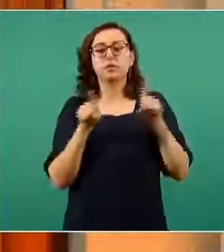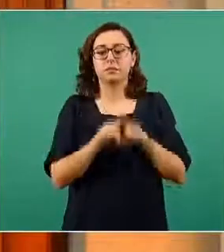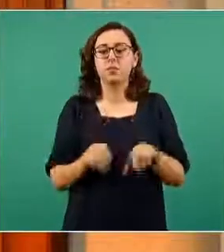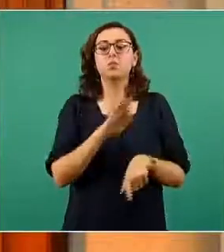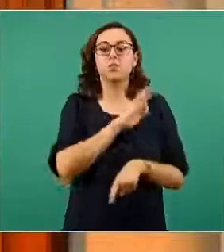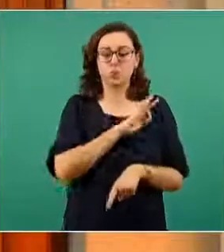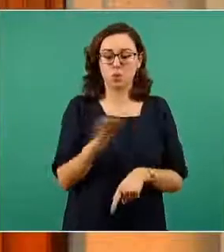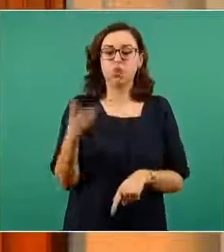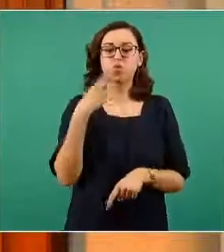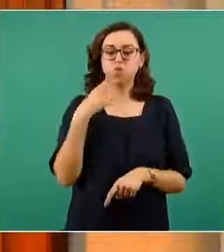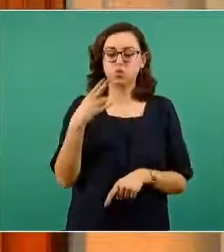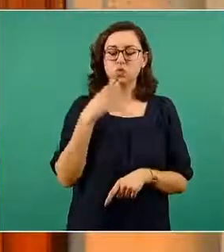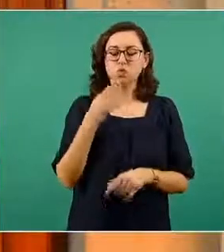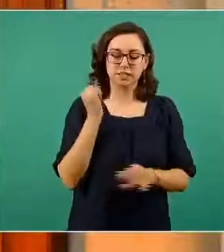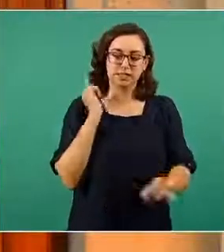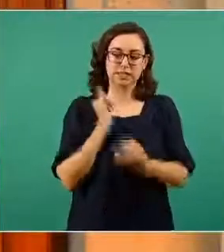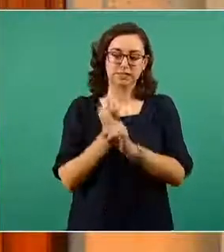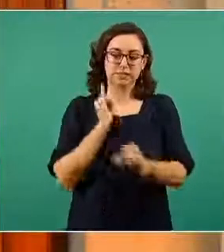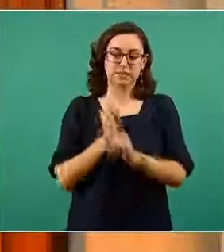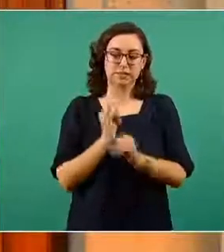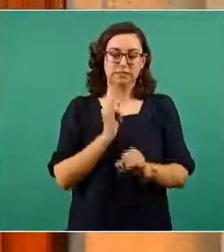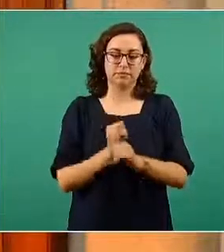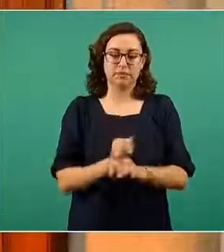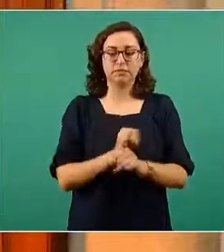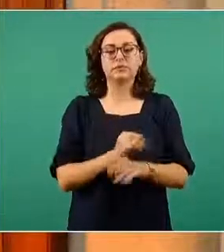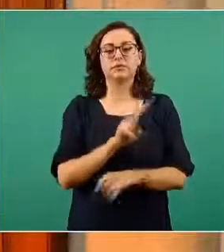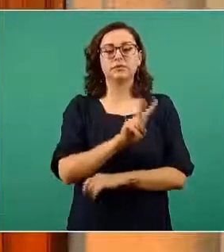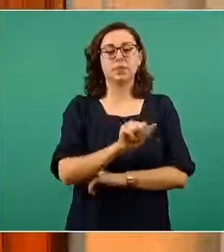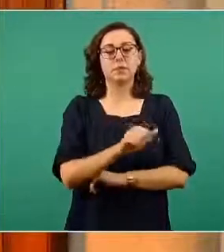sus consultas de manera directa en